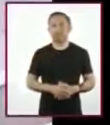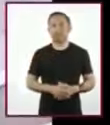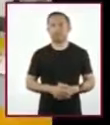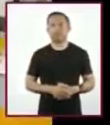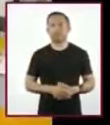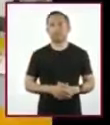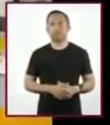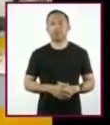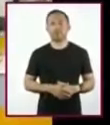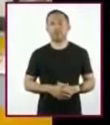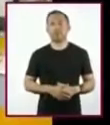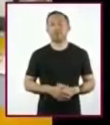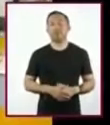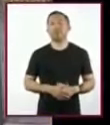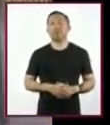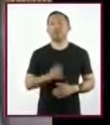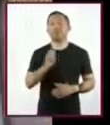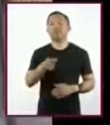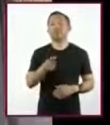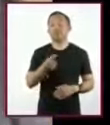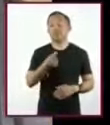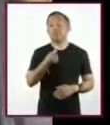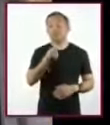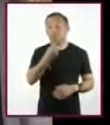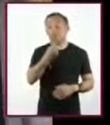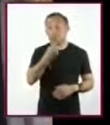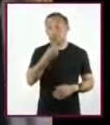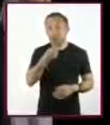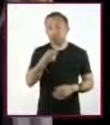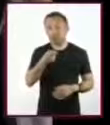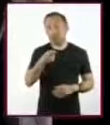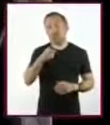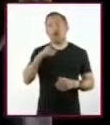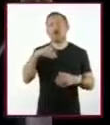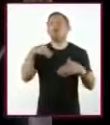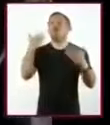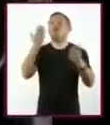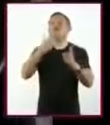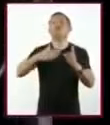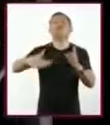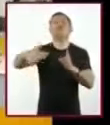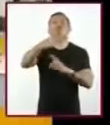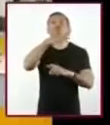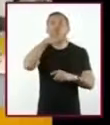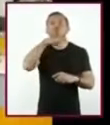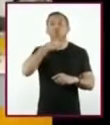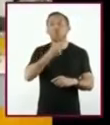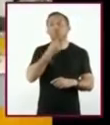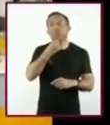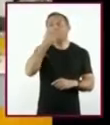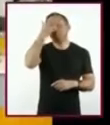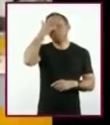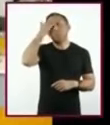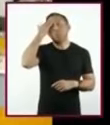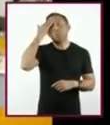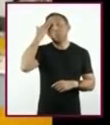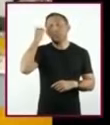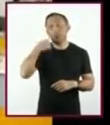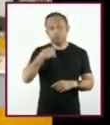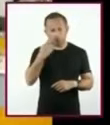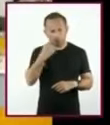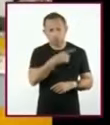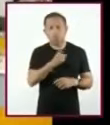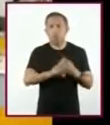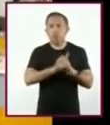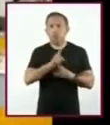La idea es, los niños no se dan cuenta de todo este rollo de la contaminación ambiental, pero te das cuenta tú, sobre todo cuando tienen problemas de asma